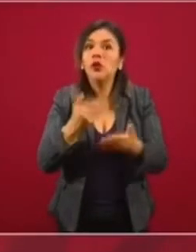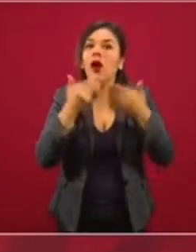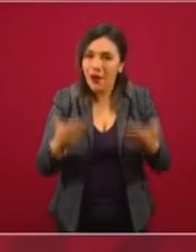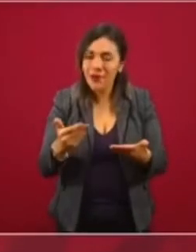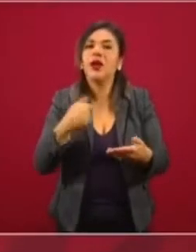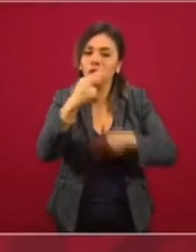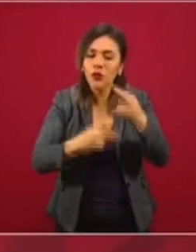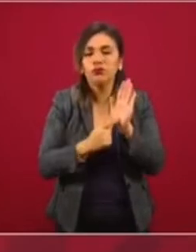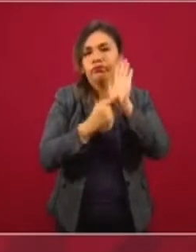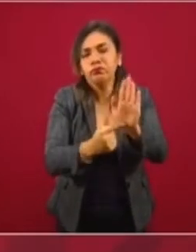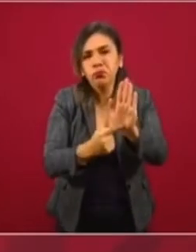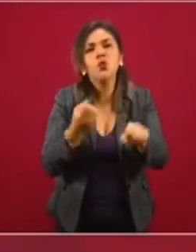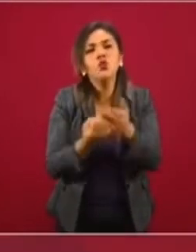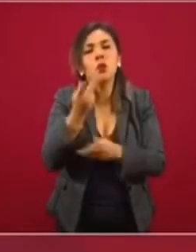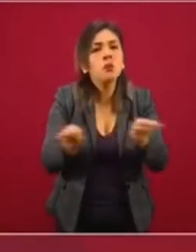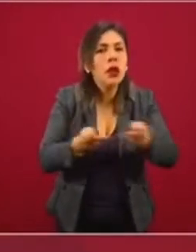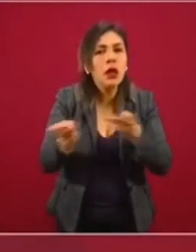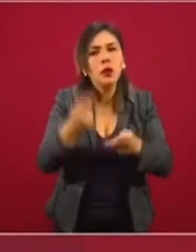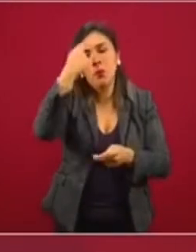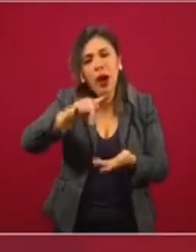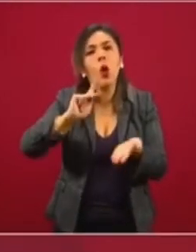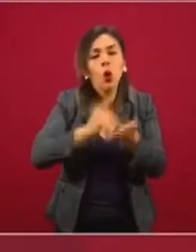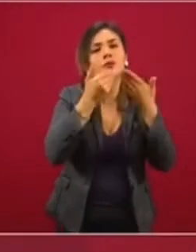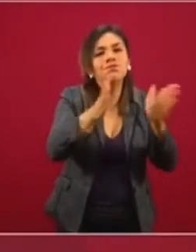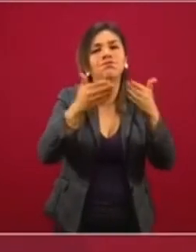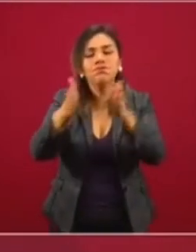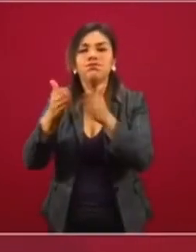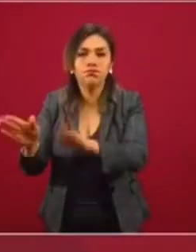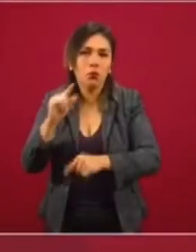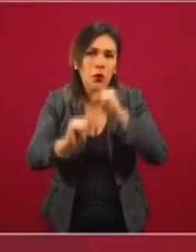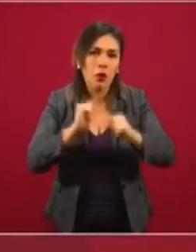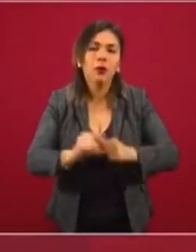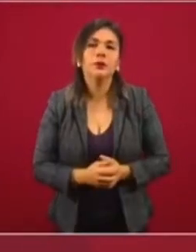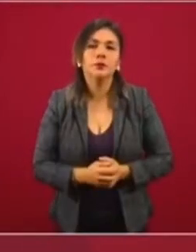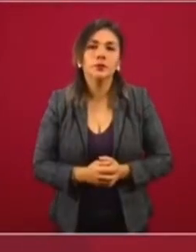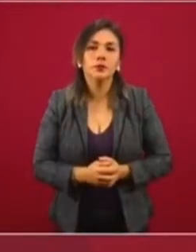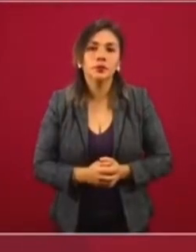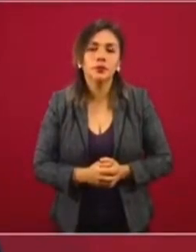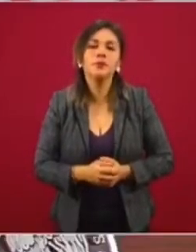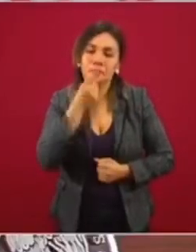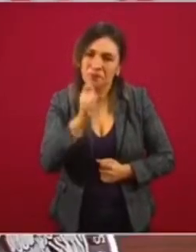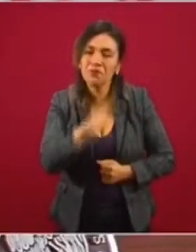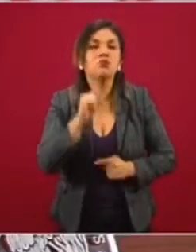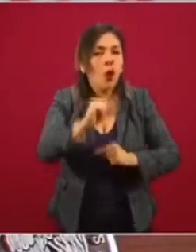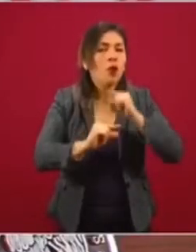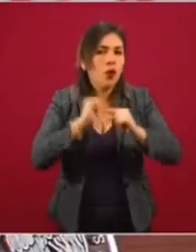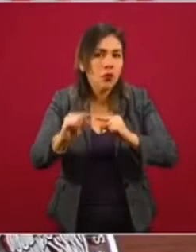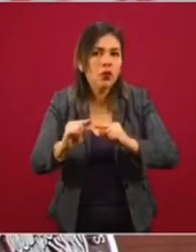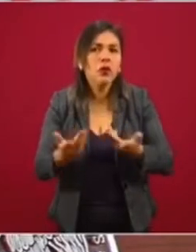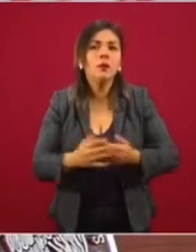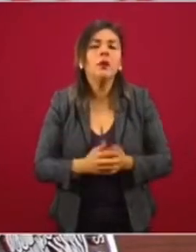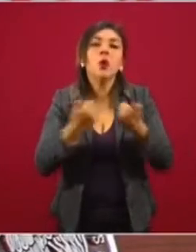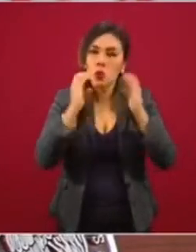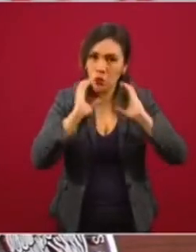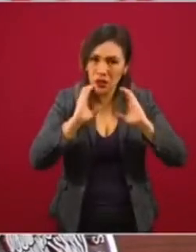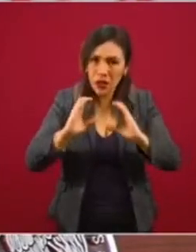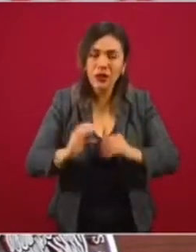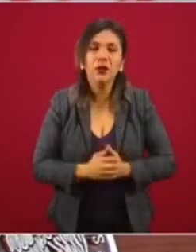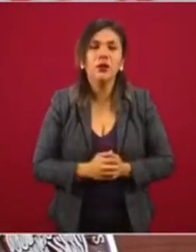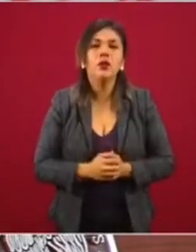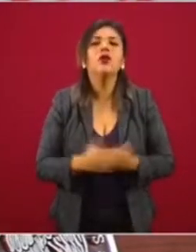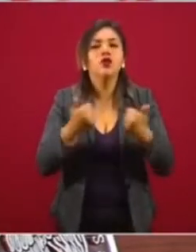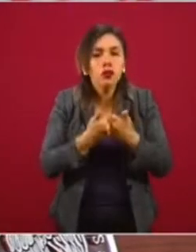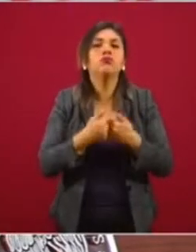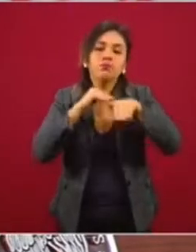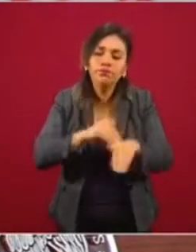presentar un plan de reapertura. Insisto, poco a poco, cuidándonos, con